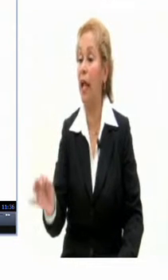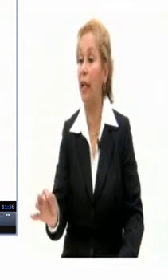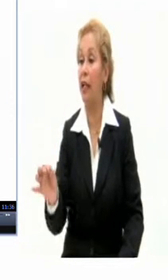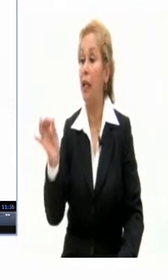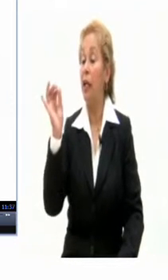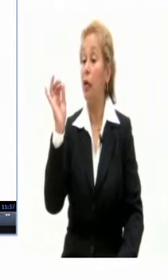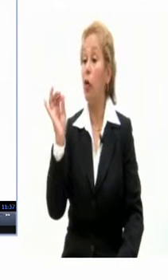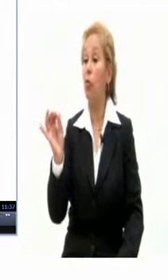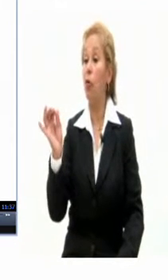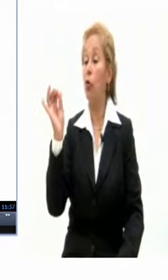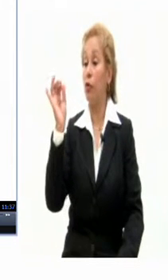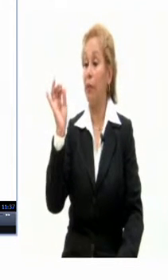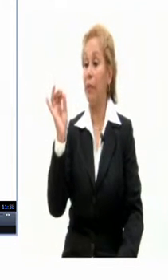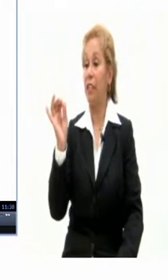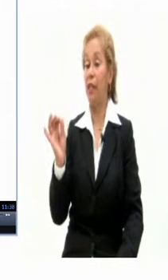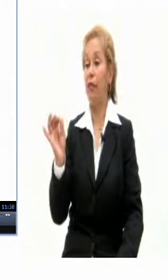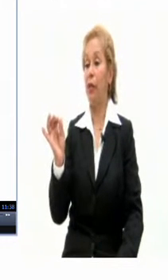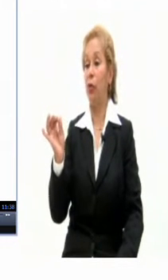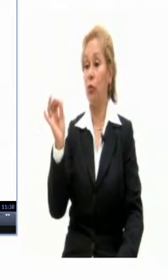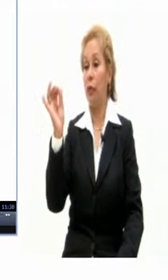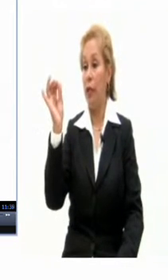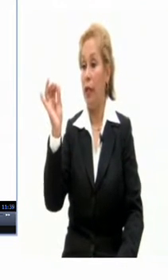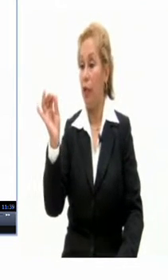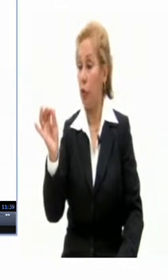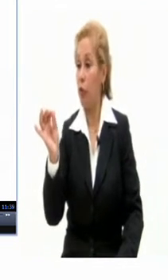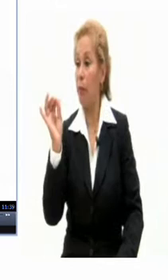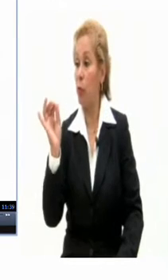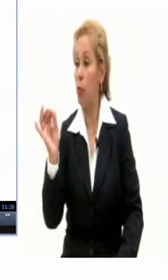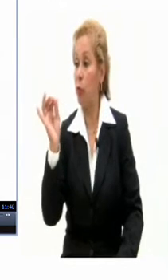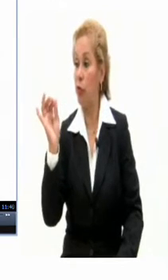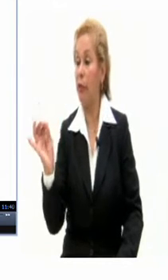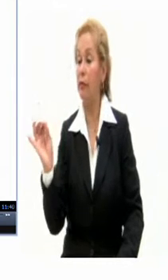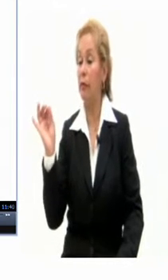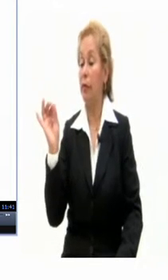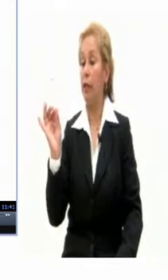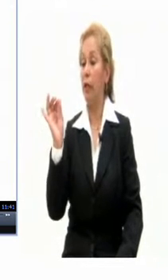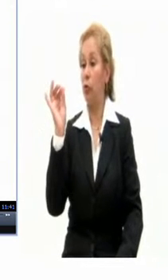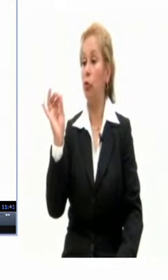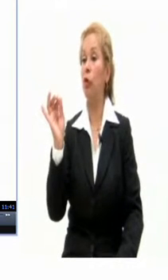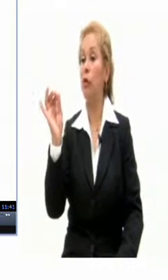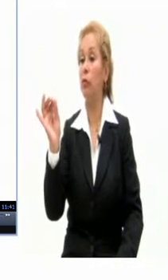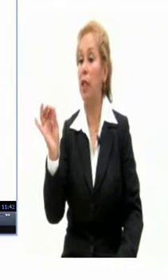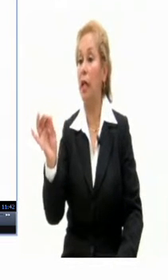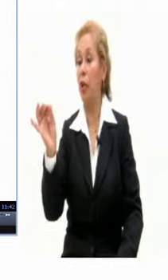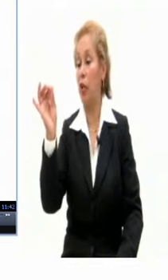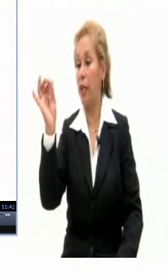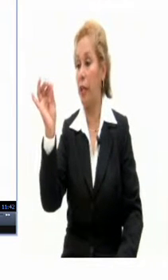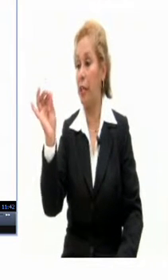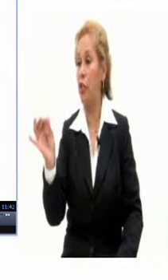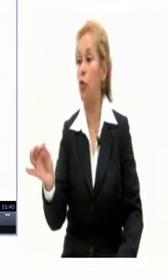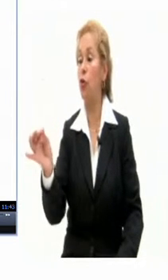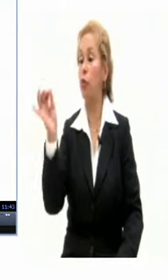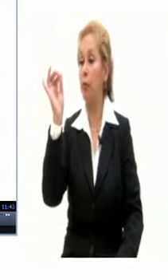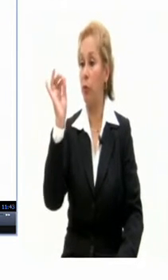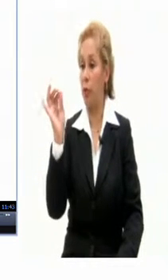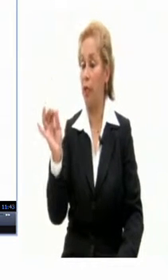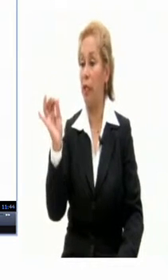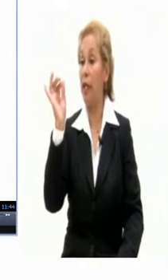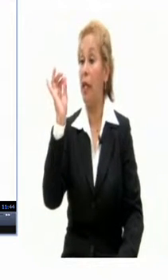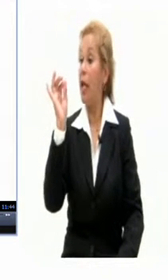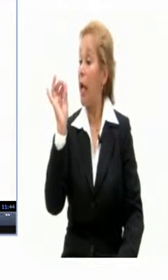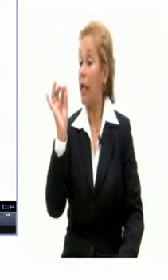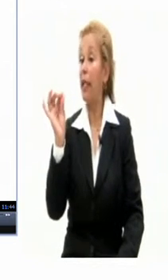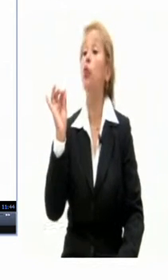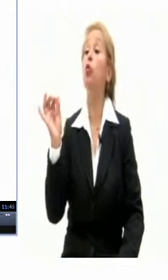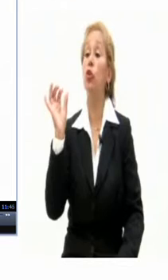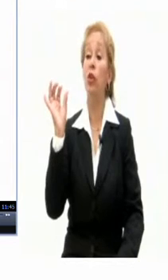tanto el general como los específicos. No se preocupe usted, que nosotros le vamos a dar la orientación